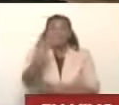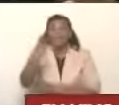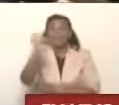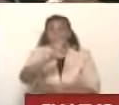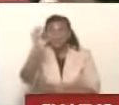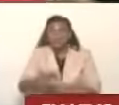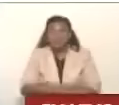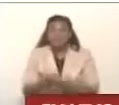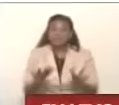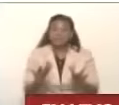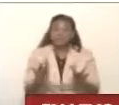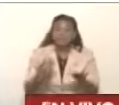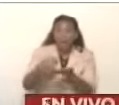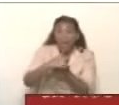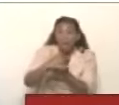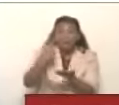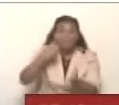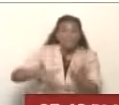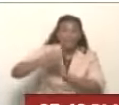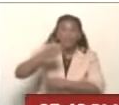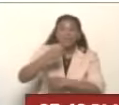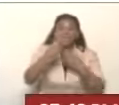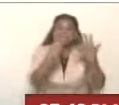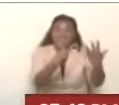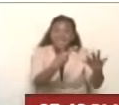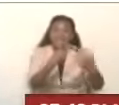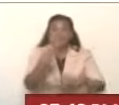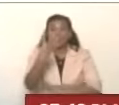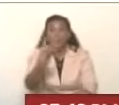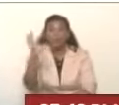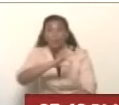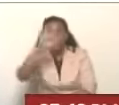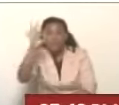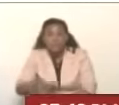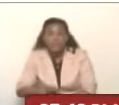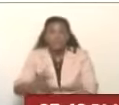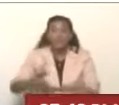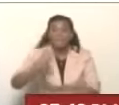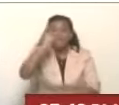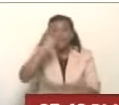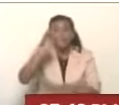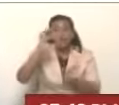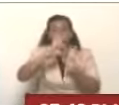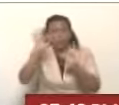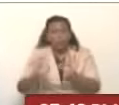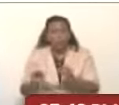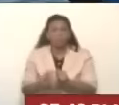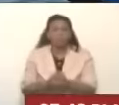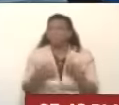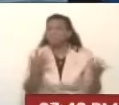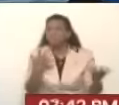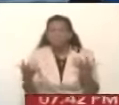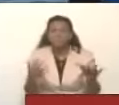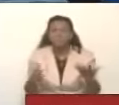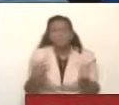43% y el de genéricos se disparó 64% en el primer trimestre del año. Hemos presentado distintas